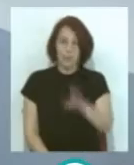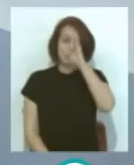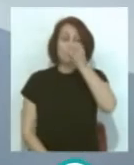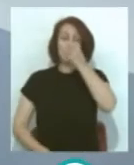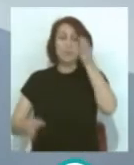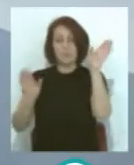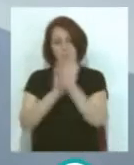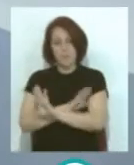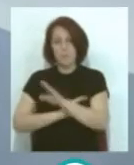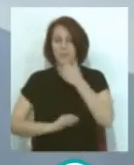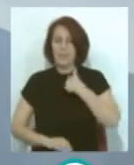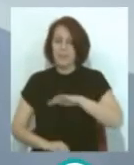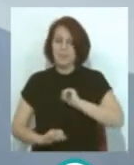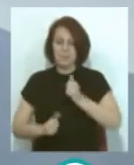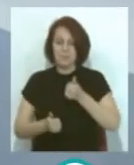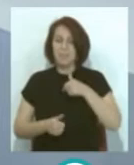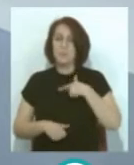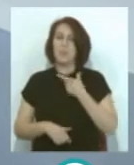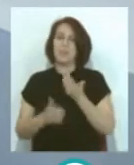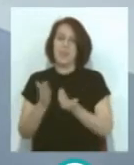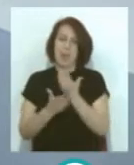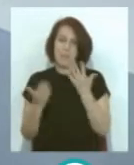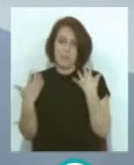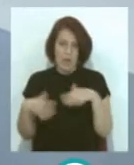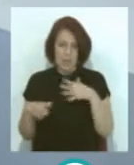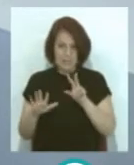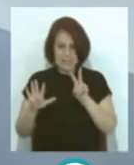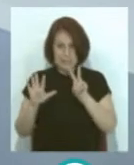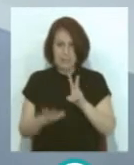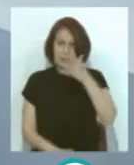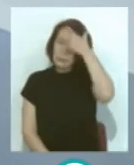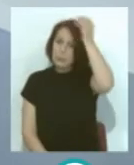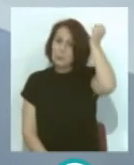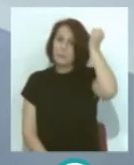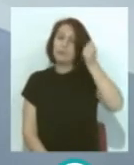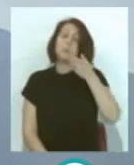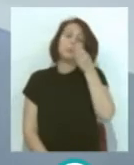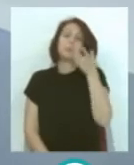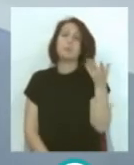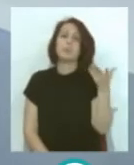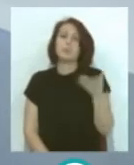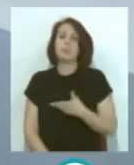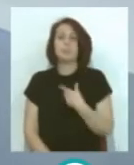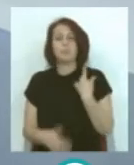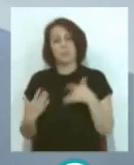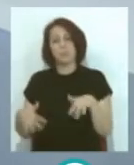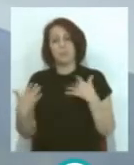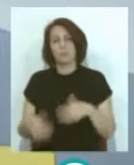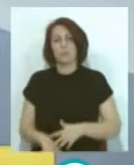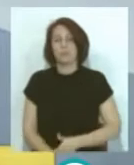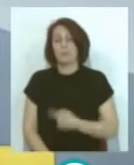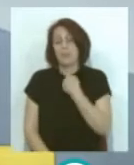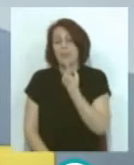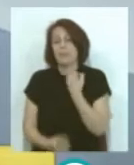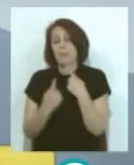Hola, muy buenas noches. Ya estamos en este miércoles 7 de abril. Y bueno, miércoles, podemos